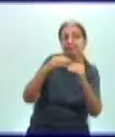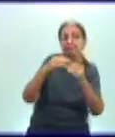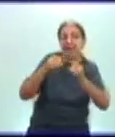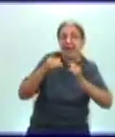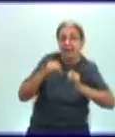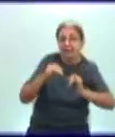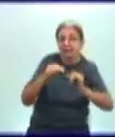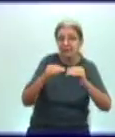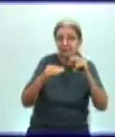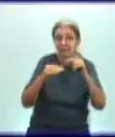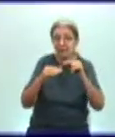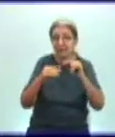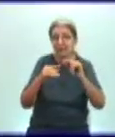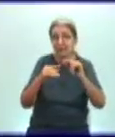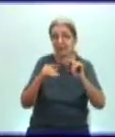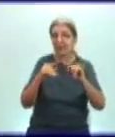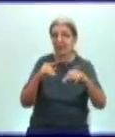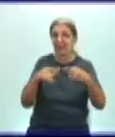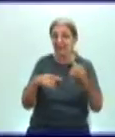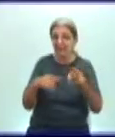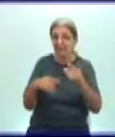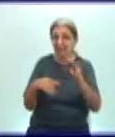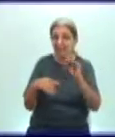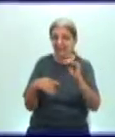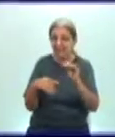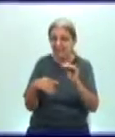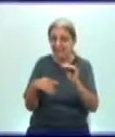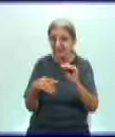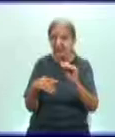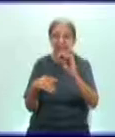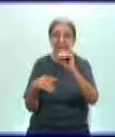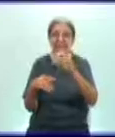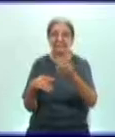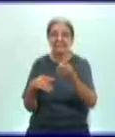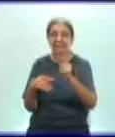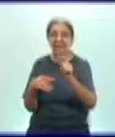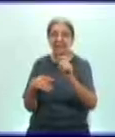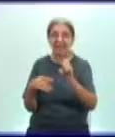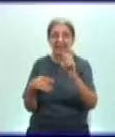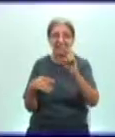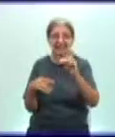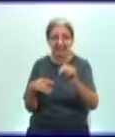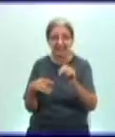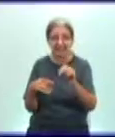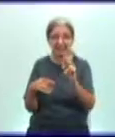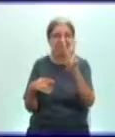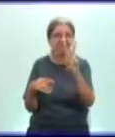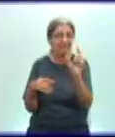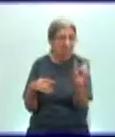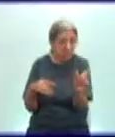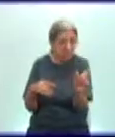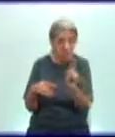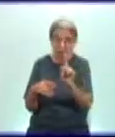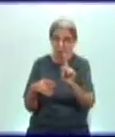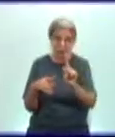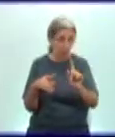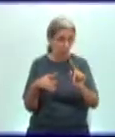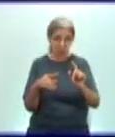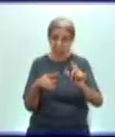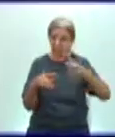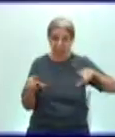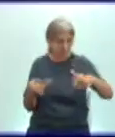anunciativo. Y luego tiene el verbo en modo subjuntivo, maten. ¿Por qué el subjuntivo? Porque esta acción no se ha cumplido